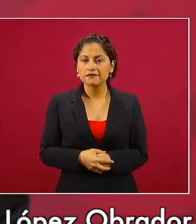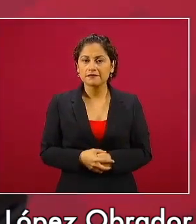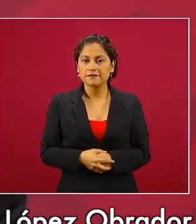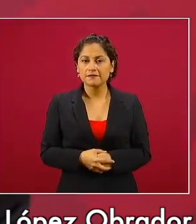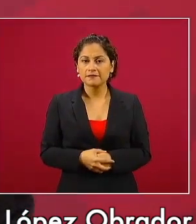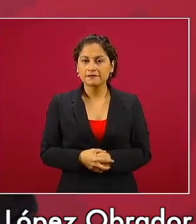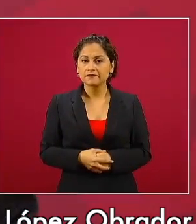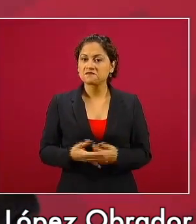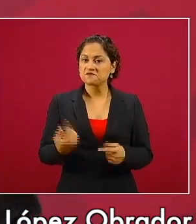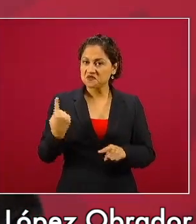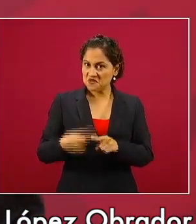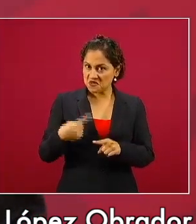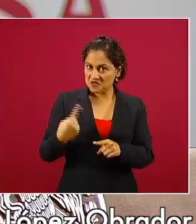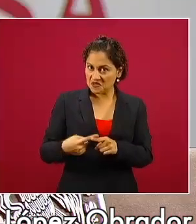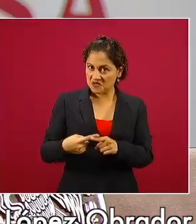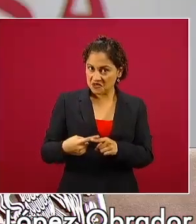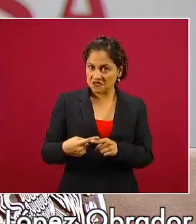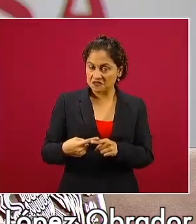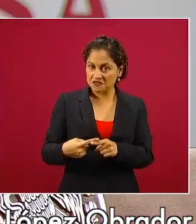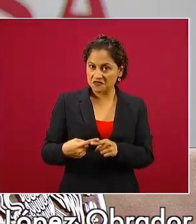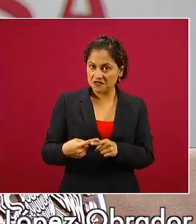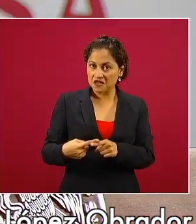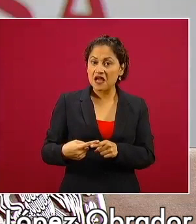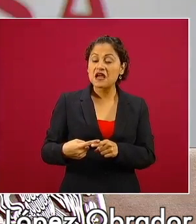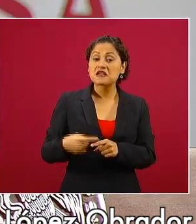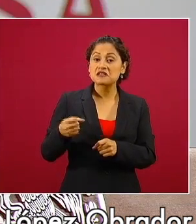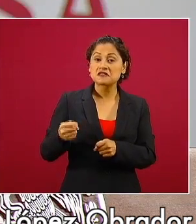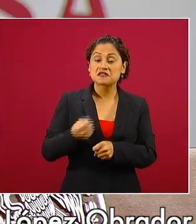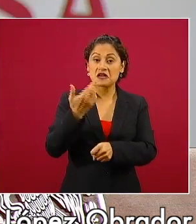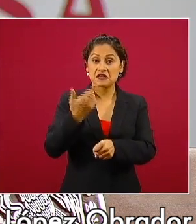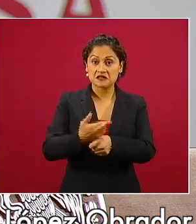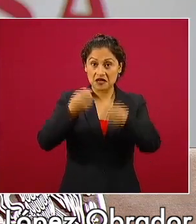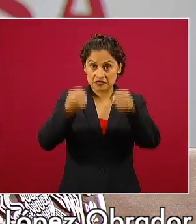la Secretaría de Seguridad y la DEA?